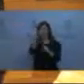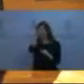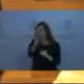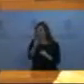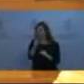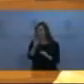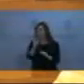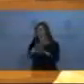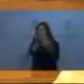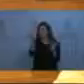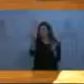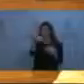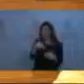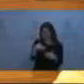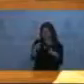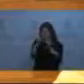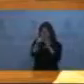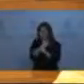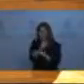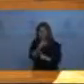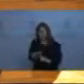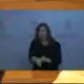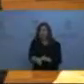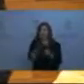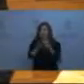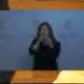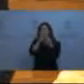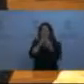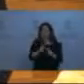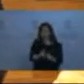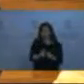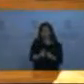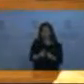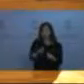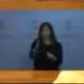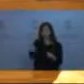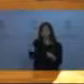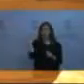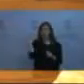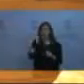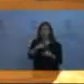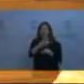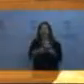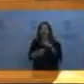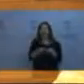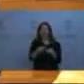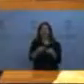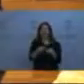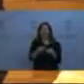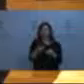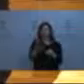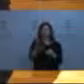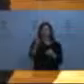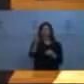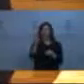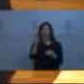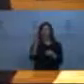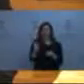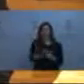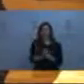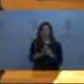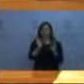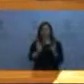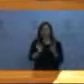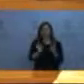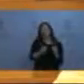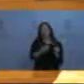decir, también lo está con investigado el anterior gerente de Vipasa, que ustedes censaron coincidiendo en esas fechas, según ustedes, por falta de confianza,